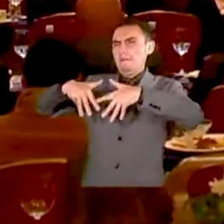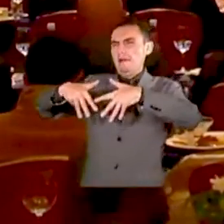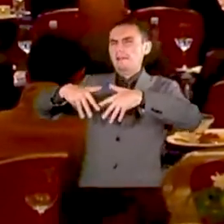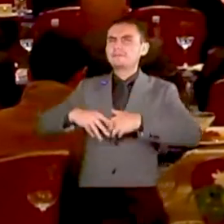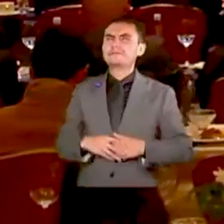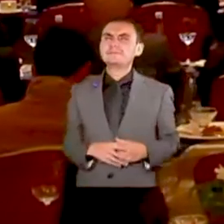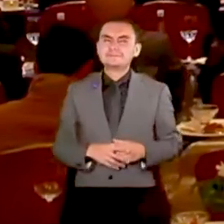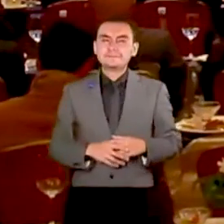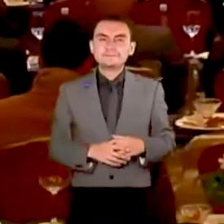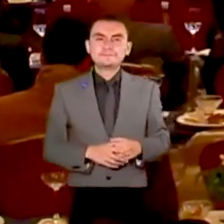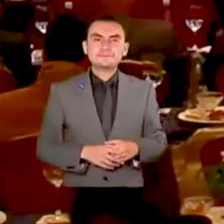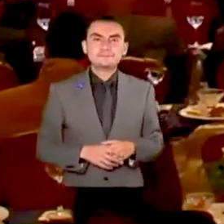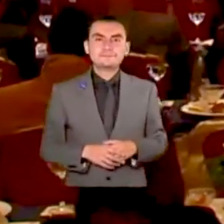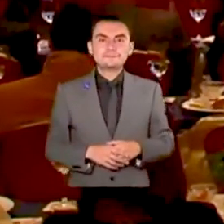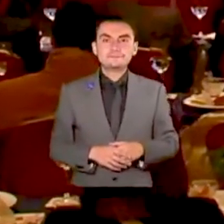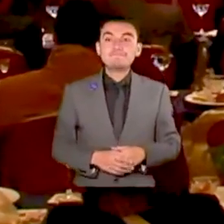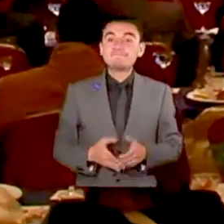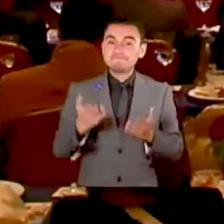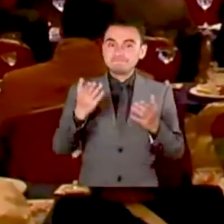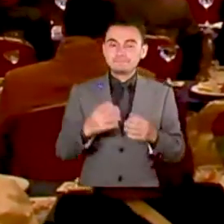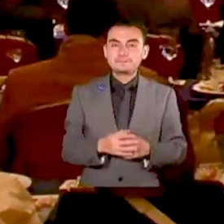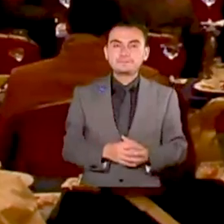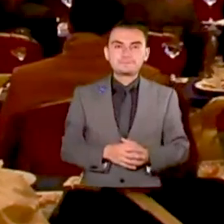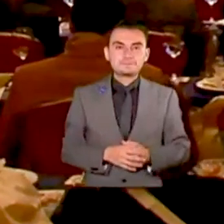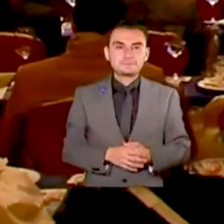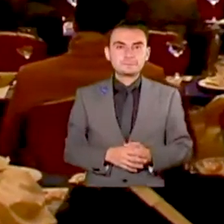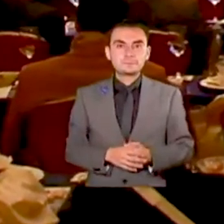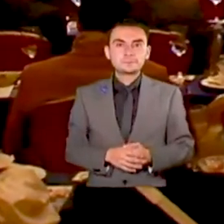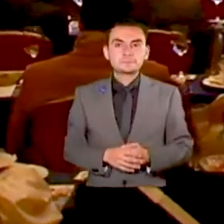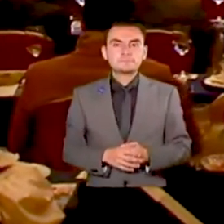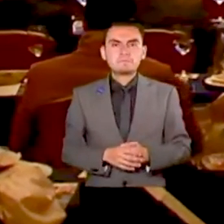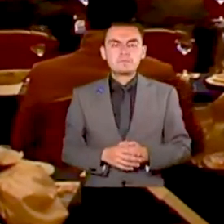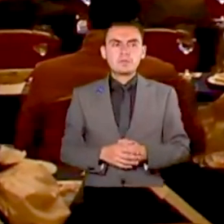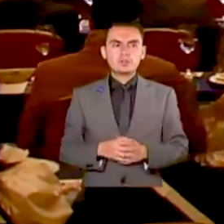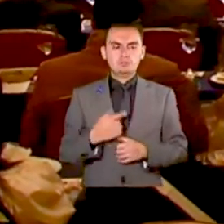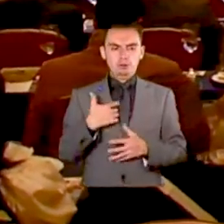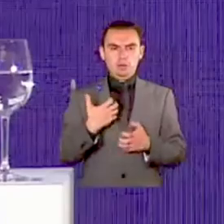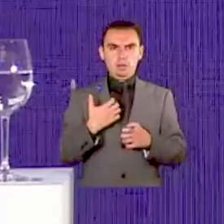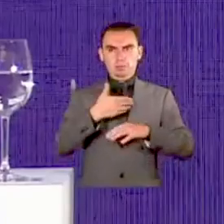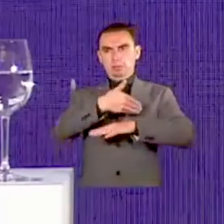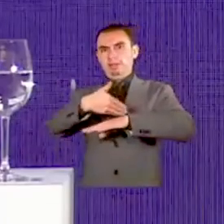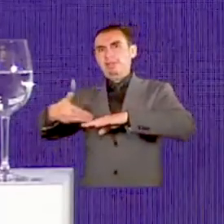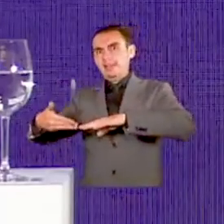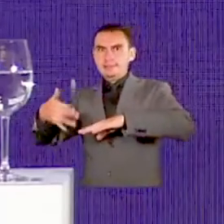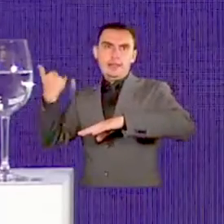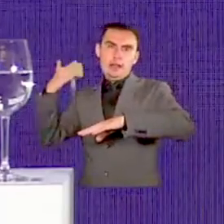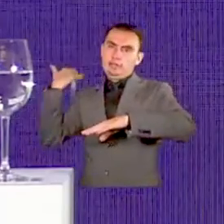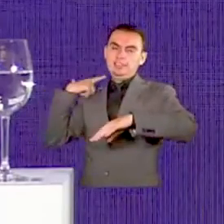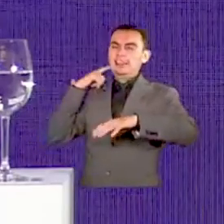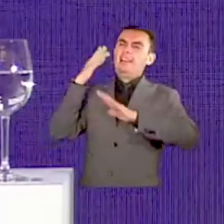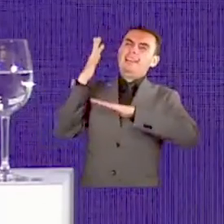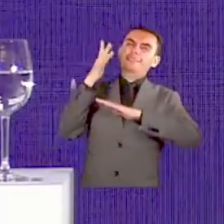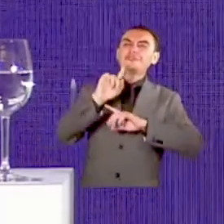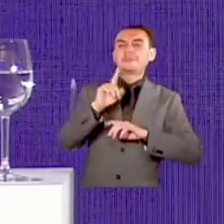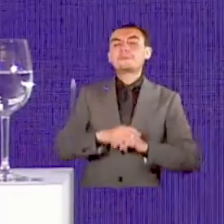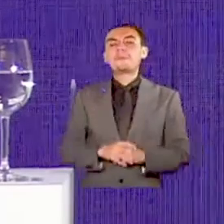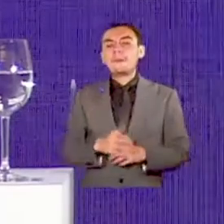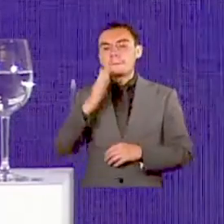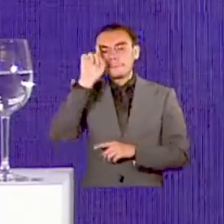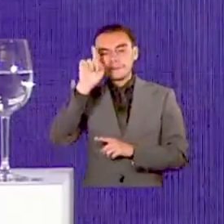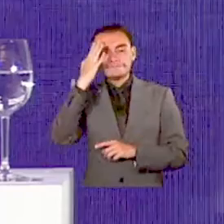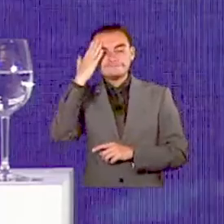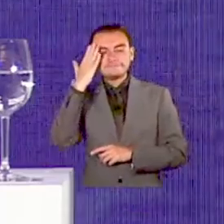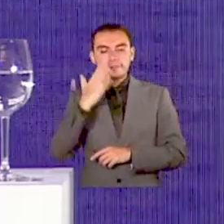pasado? Adelante con su respuesta. Sí, no quiero extenderme mucho, pues ya me he extendido, pero sí fue muy dura